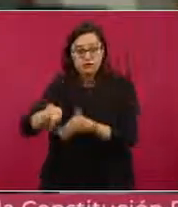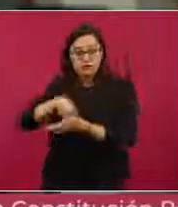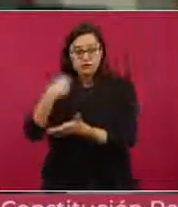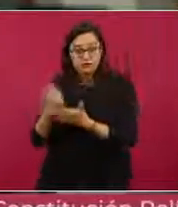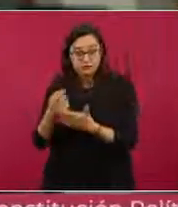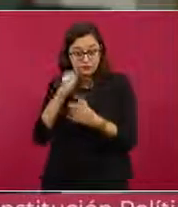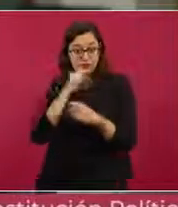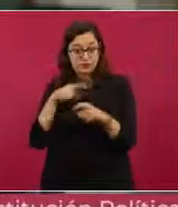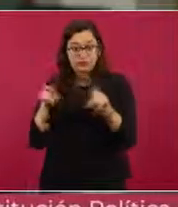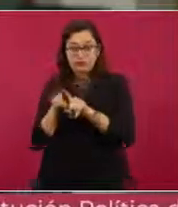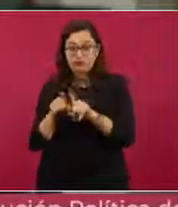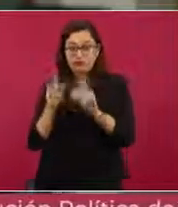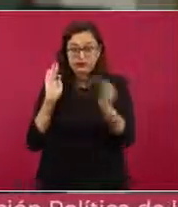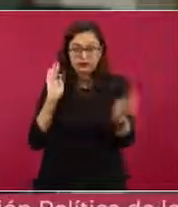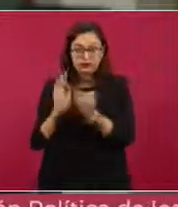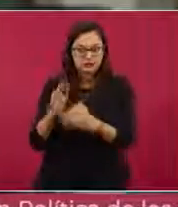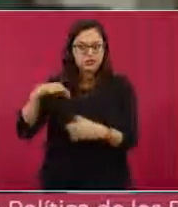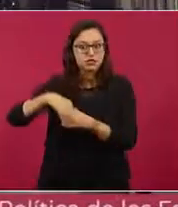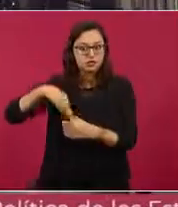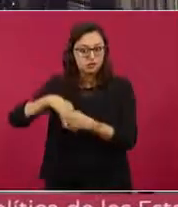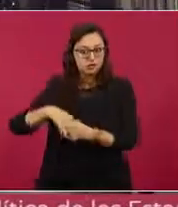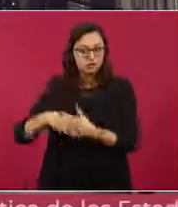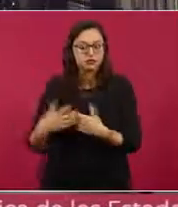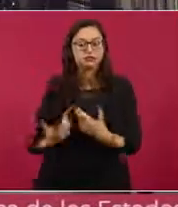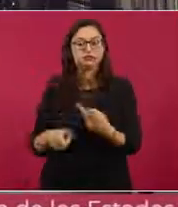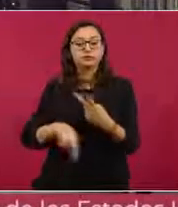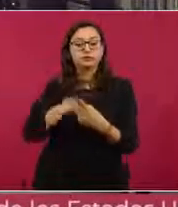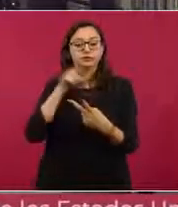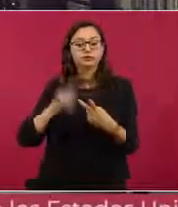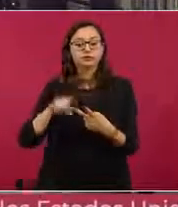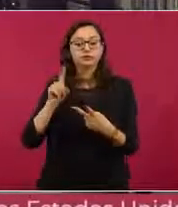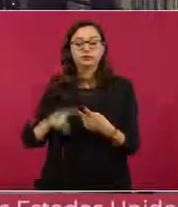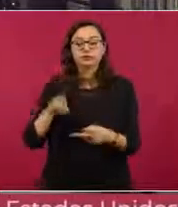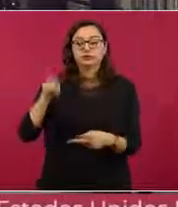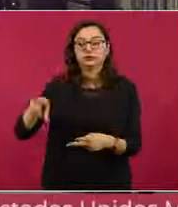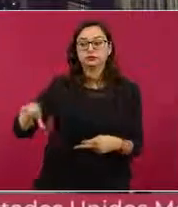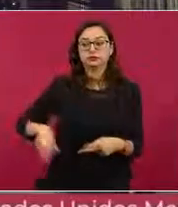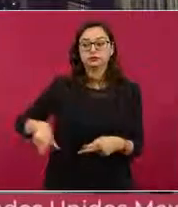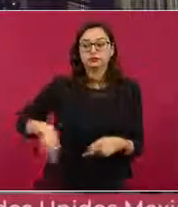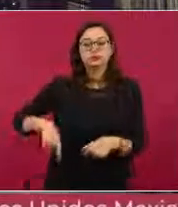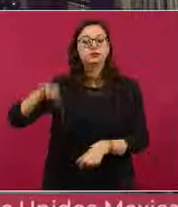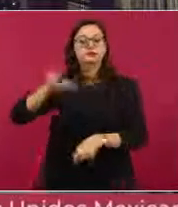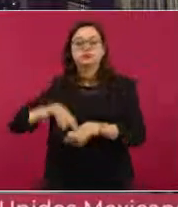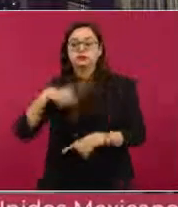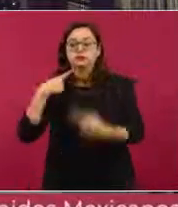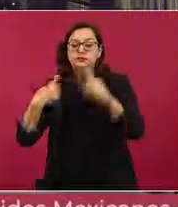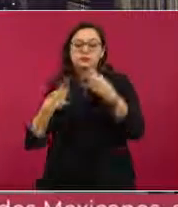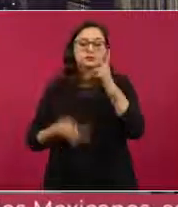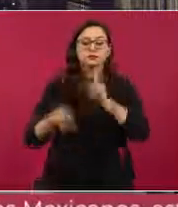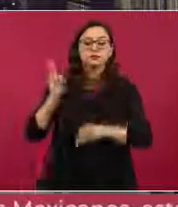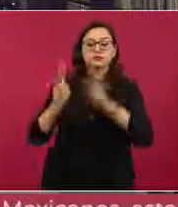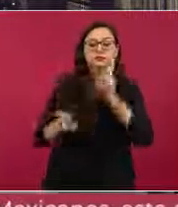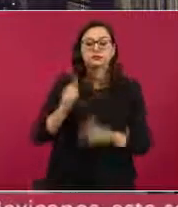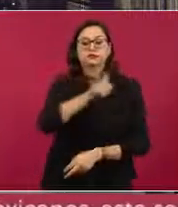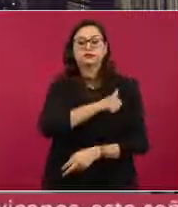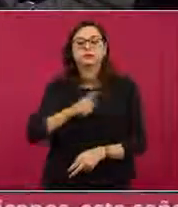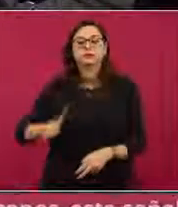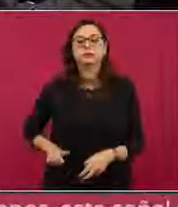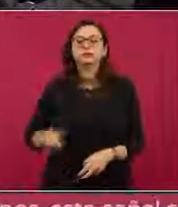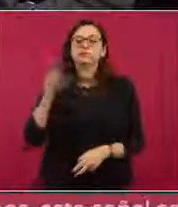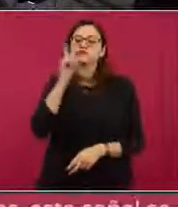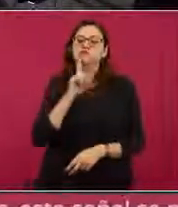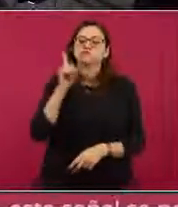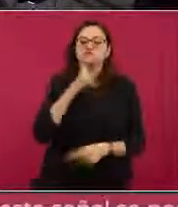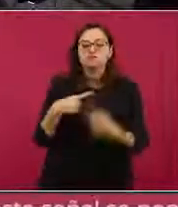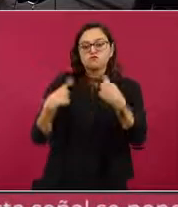por el clima electoral? Y la segunda es, ¿qué platicó con el gobernador tamaulipeco en Nuevo Laredo y qué le dijo la alcaldesa Carmelina Cantú